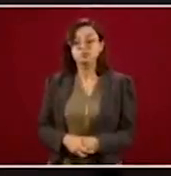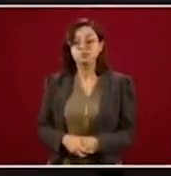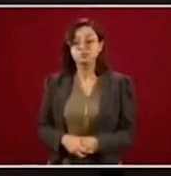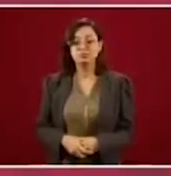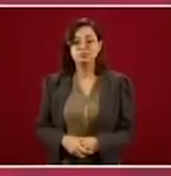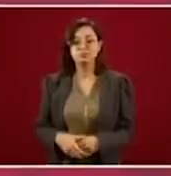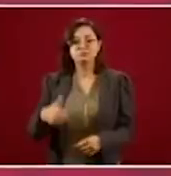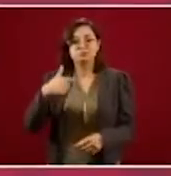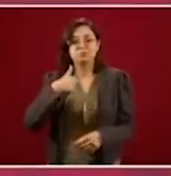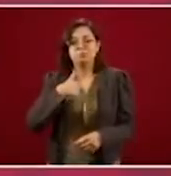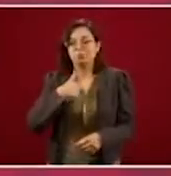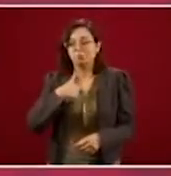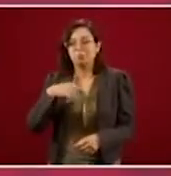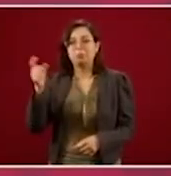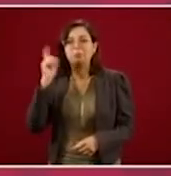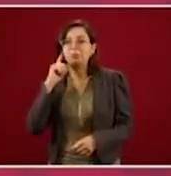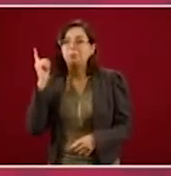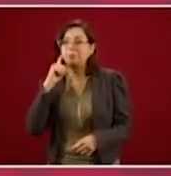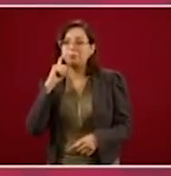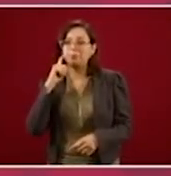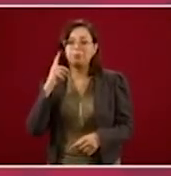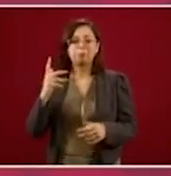Y ahí me entero de que